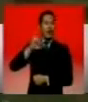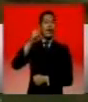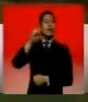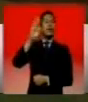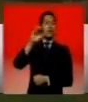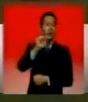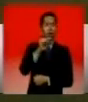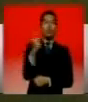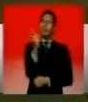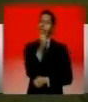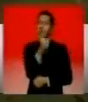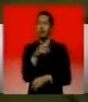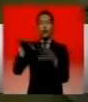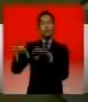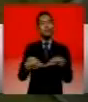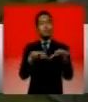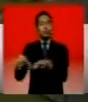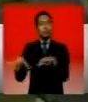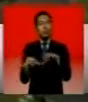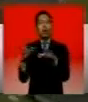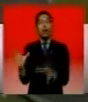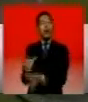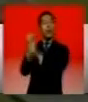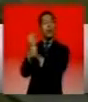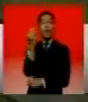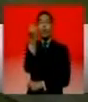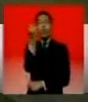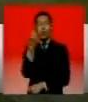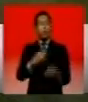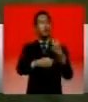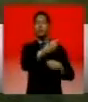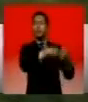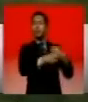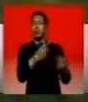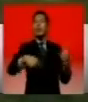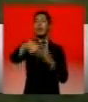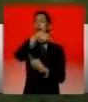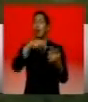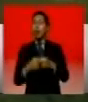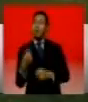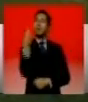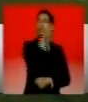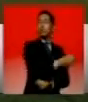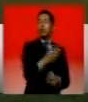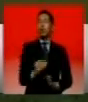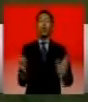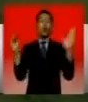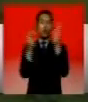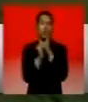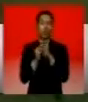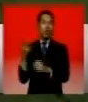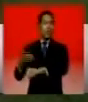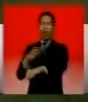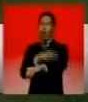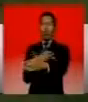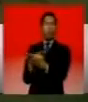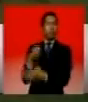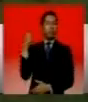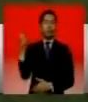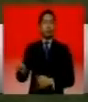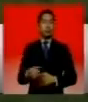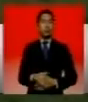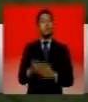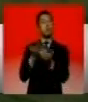para recuperar y devolver respectivamente los valores pagados en exceso. Es la conclusión a la que llega